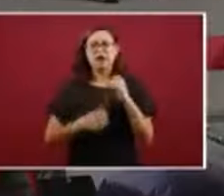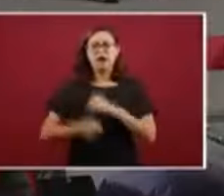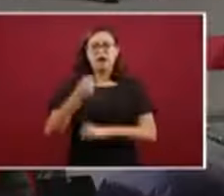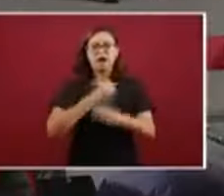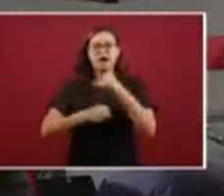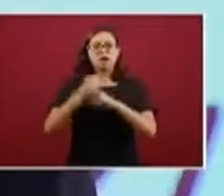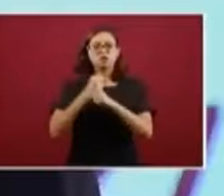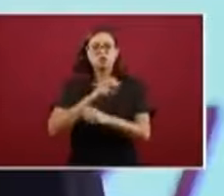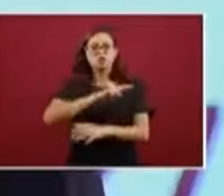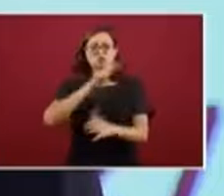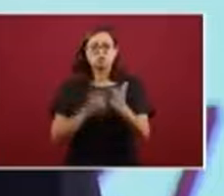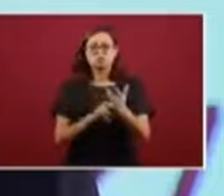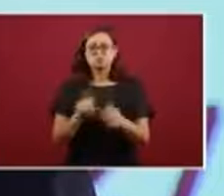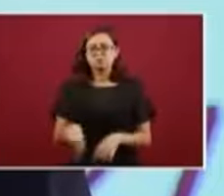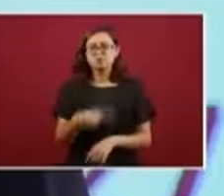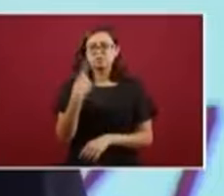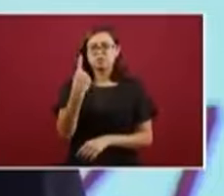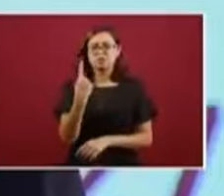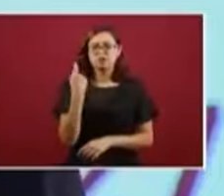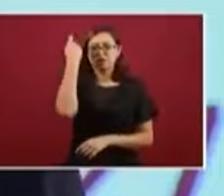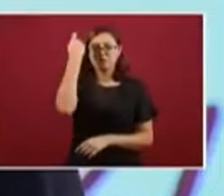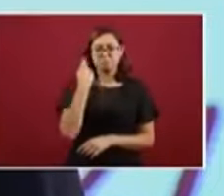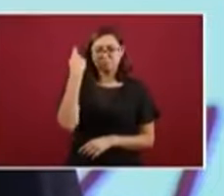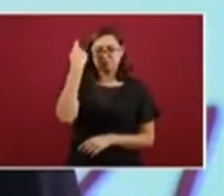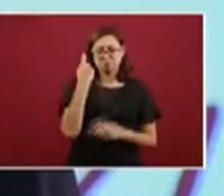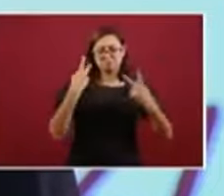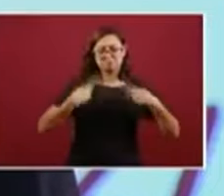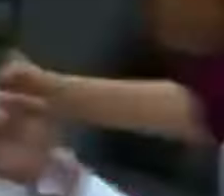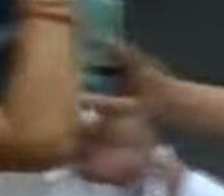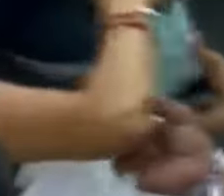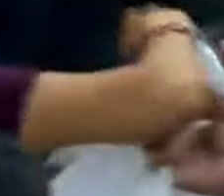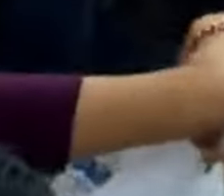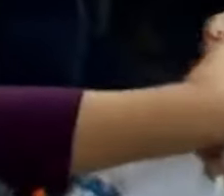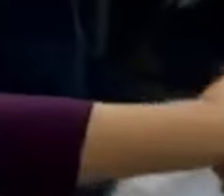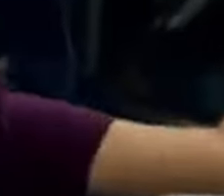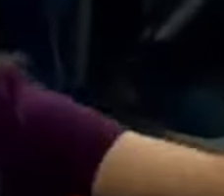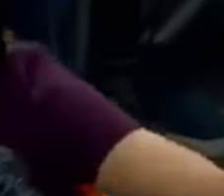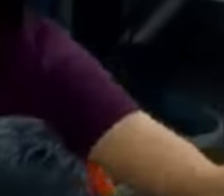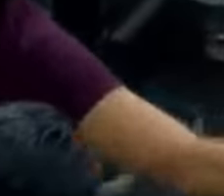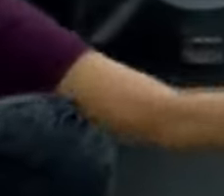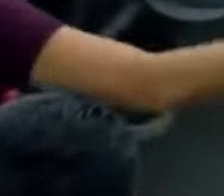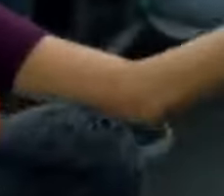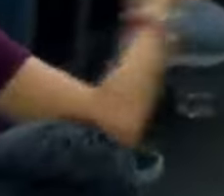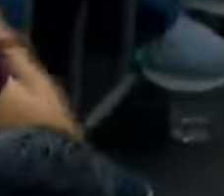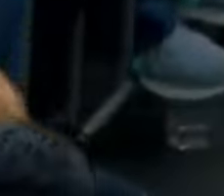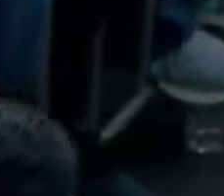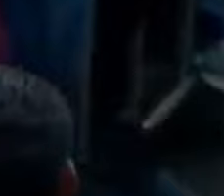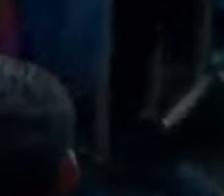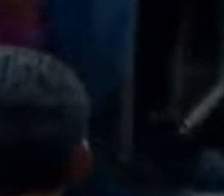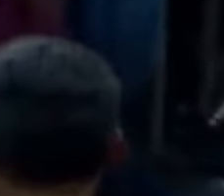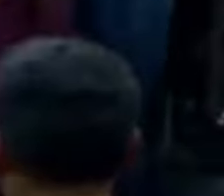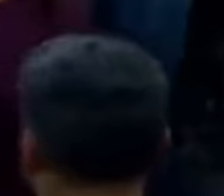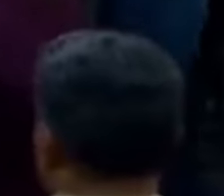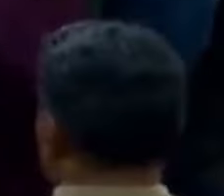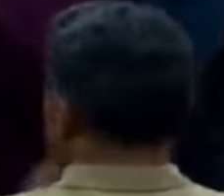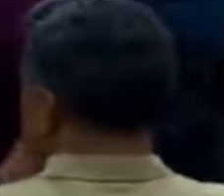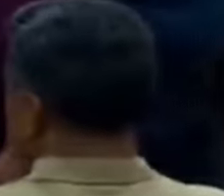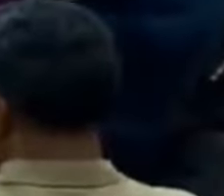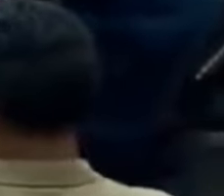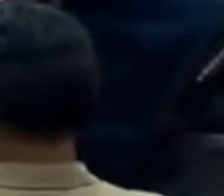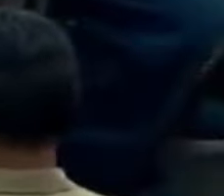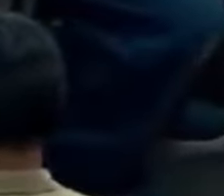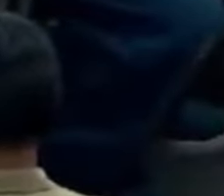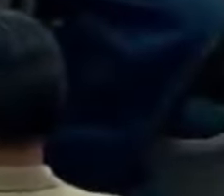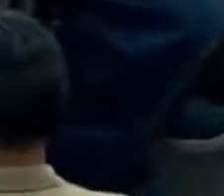esta campaña había sido especialmente violenta con más de 300 agresiones a candidatos o a personas que tienen que ver con estas elecciones pero sin